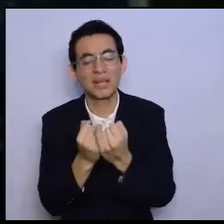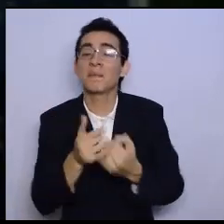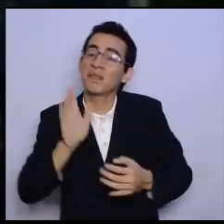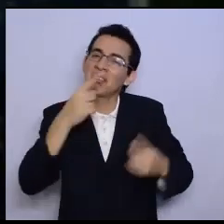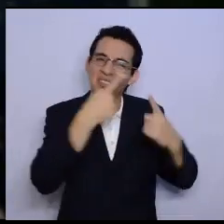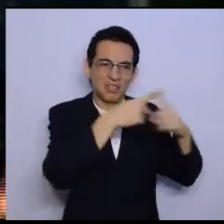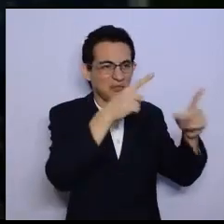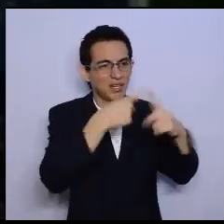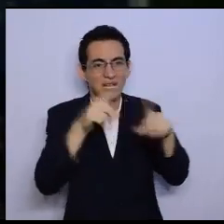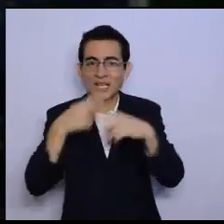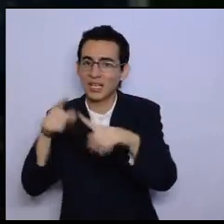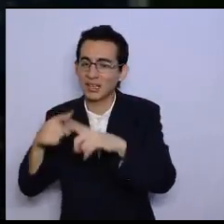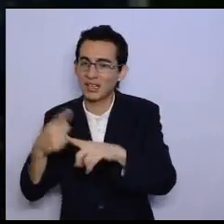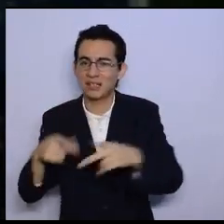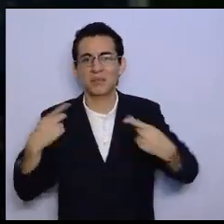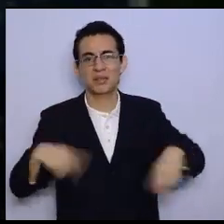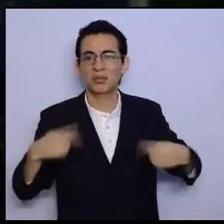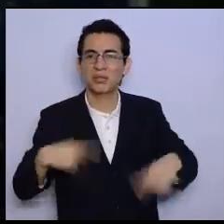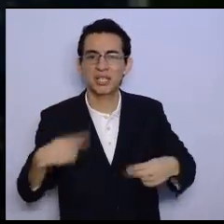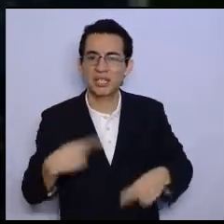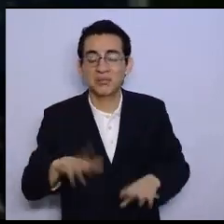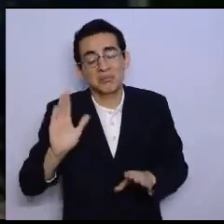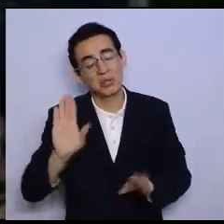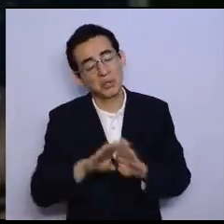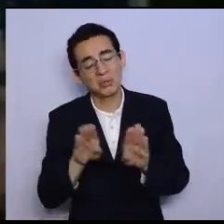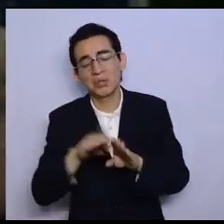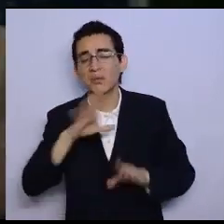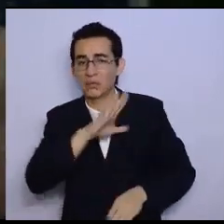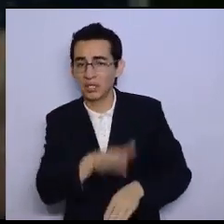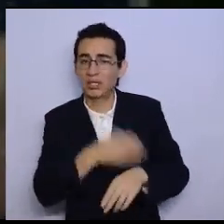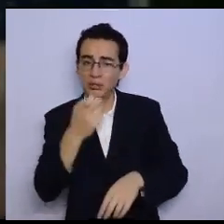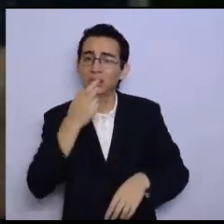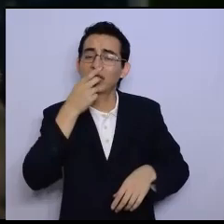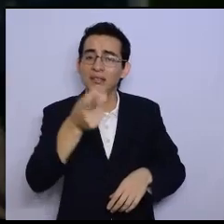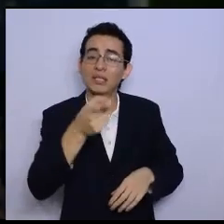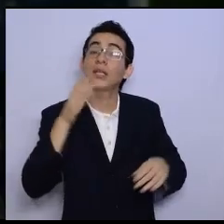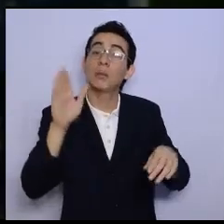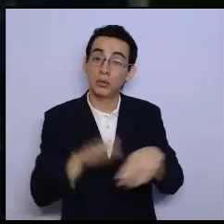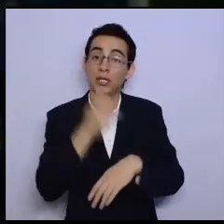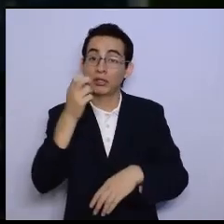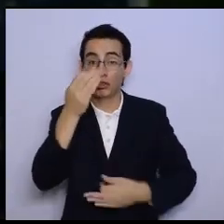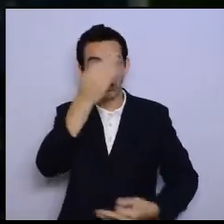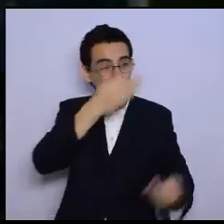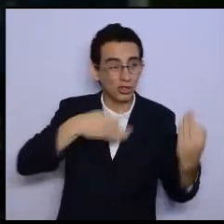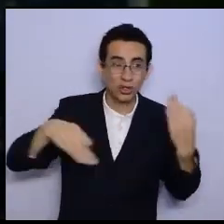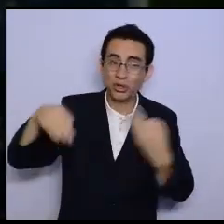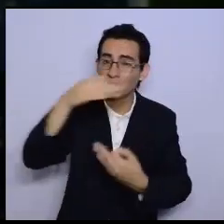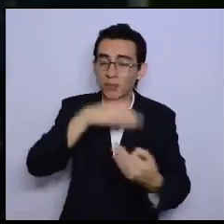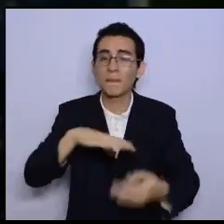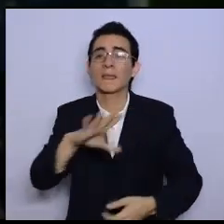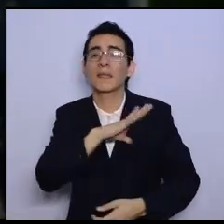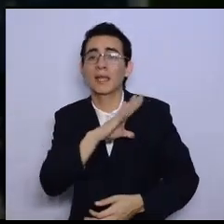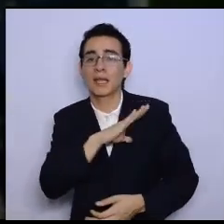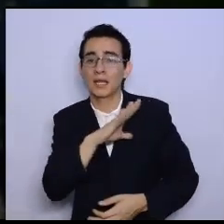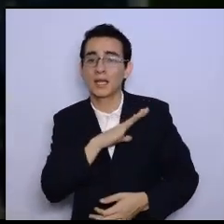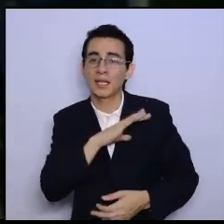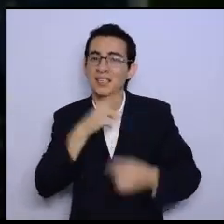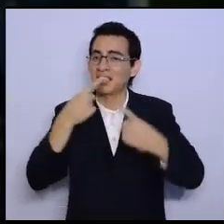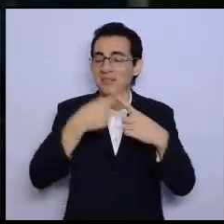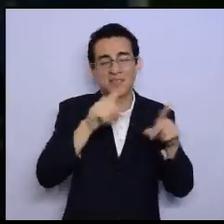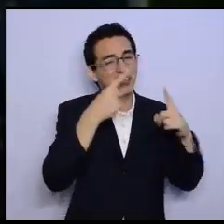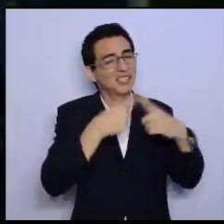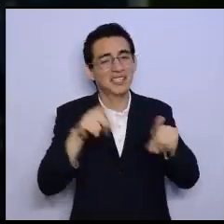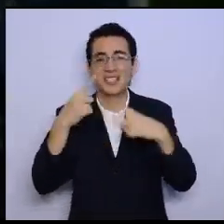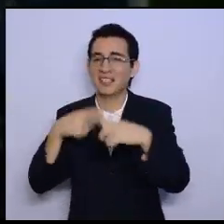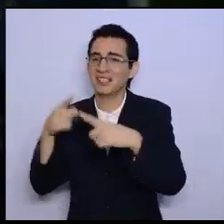así o no tanto, lo cual implica que todos entramos en una situación, en